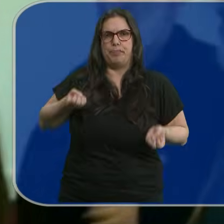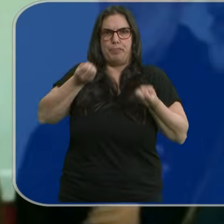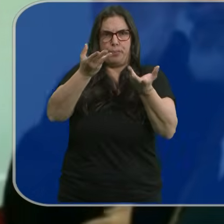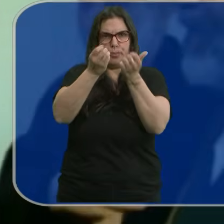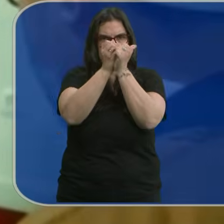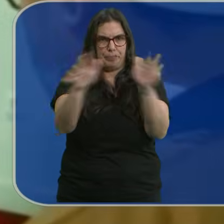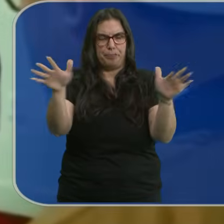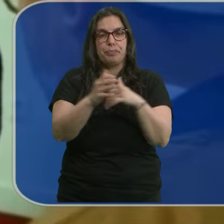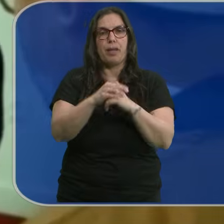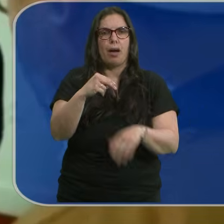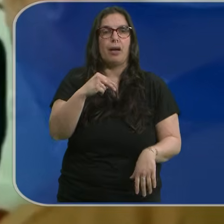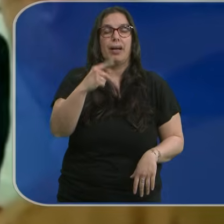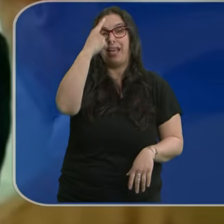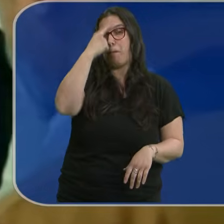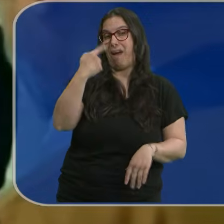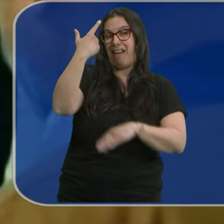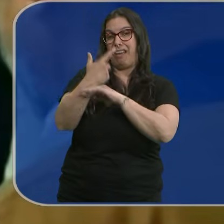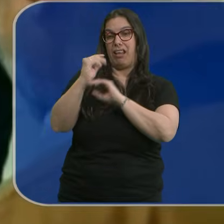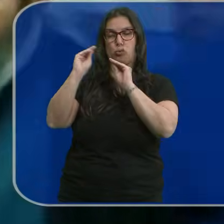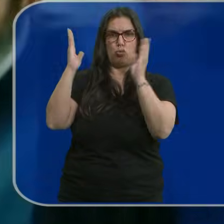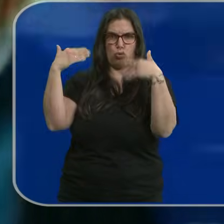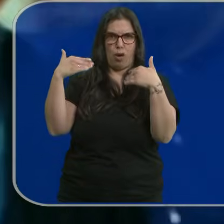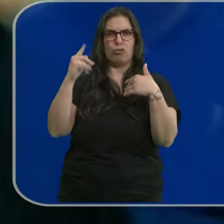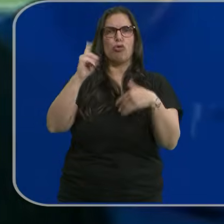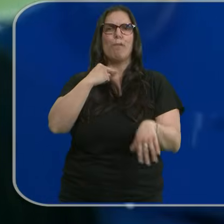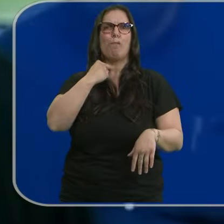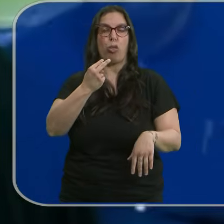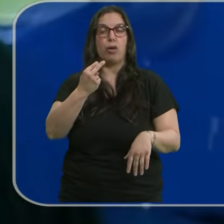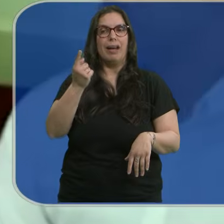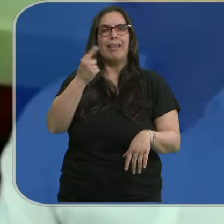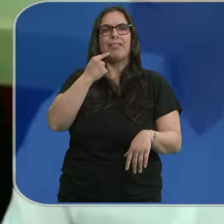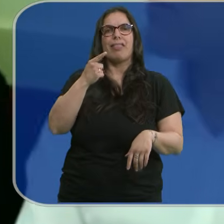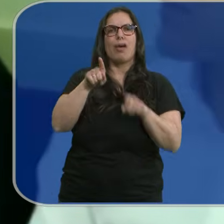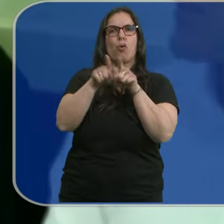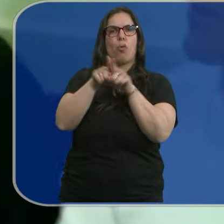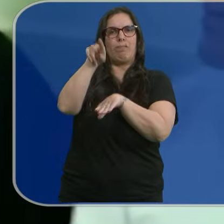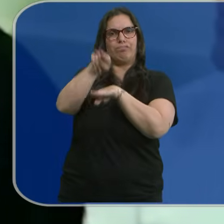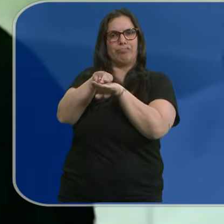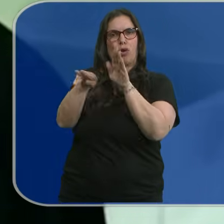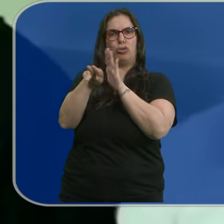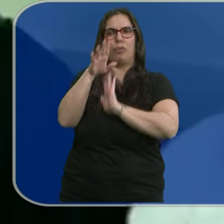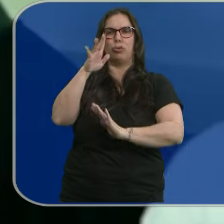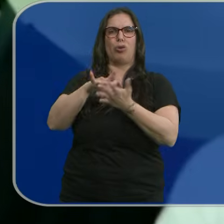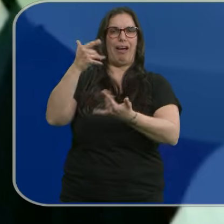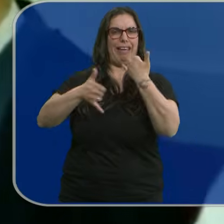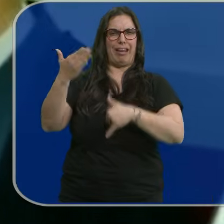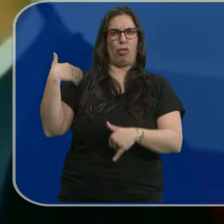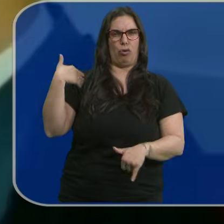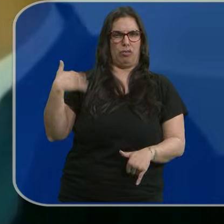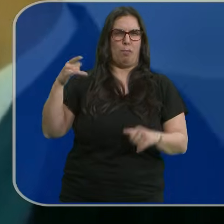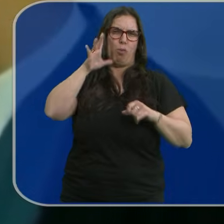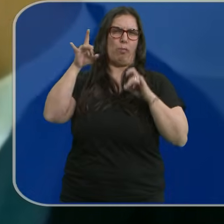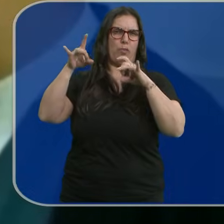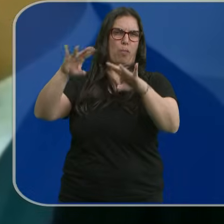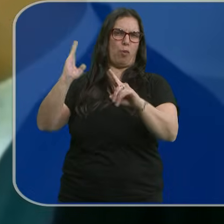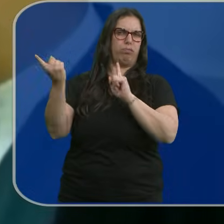ha difundido. No hay imágenes recientes del ayatolá, quien al parecer sigue convaleciente después de ser herido de gravedad hace semanas en